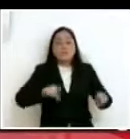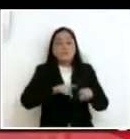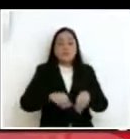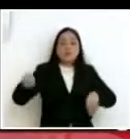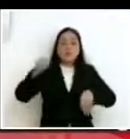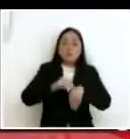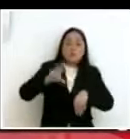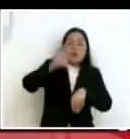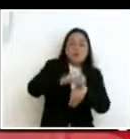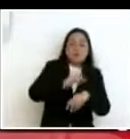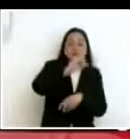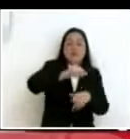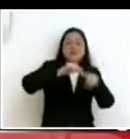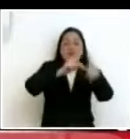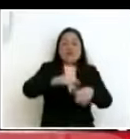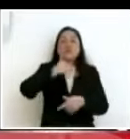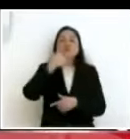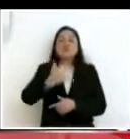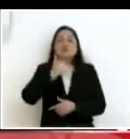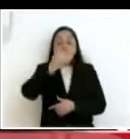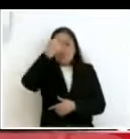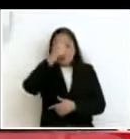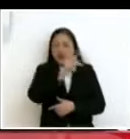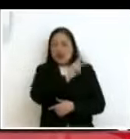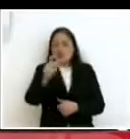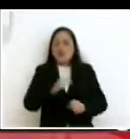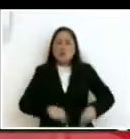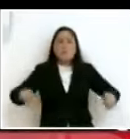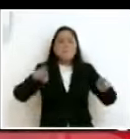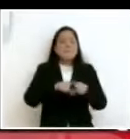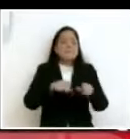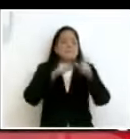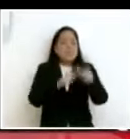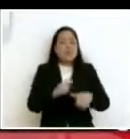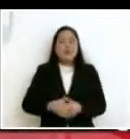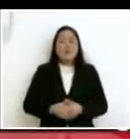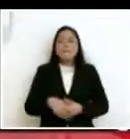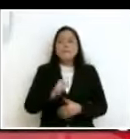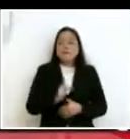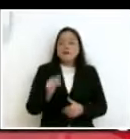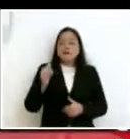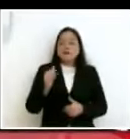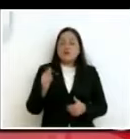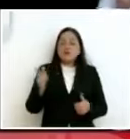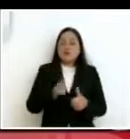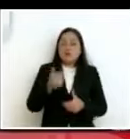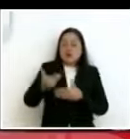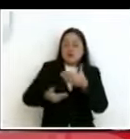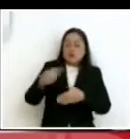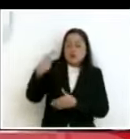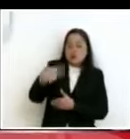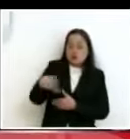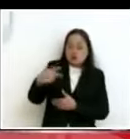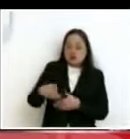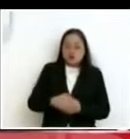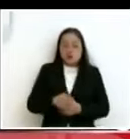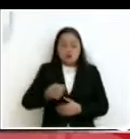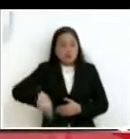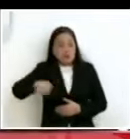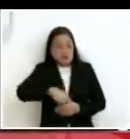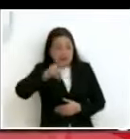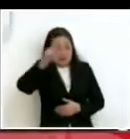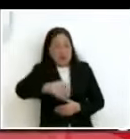dientes a la ministra más corrupta de Norma Piña, porque viola la Constitución, gana más que el